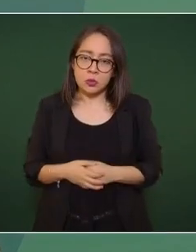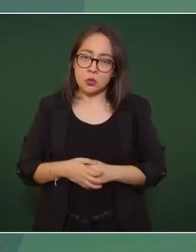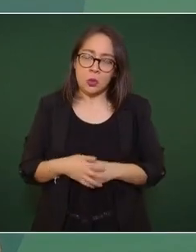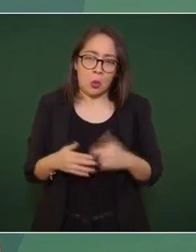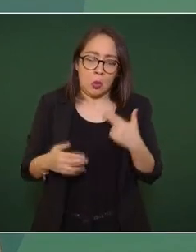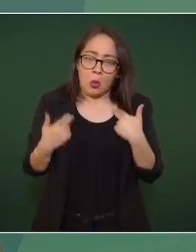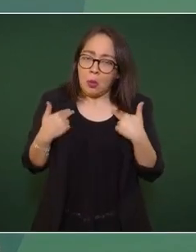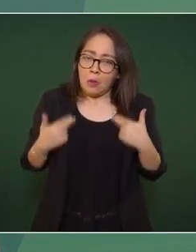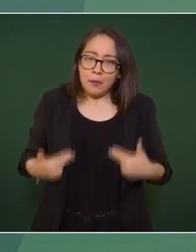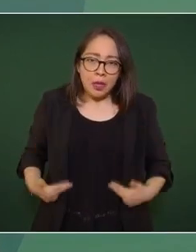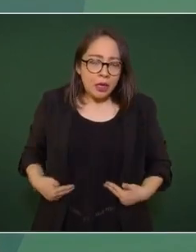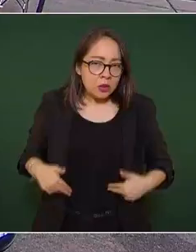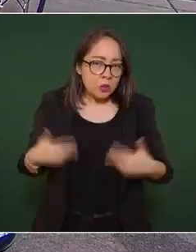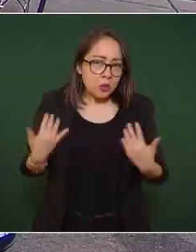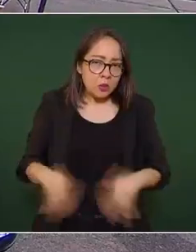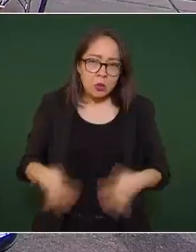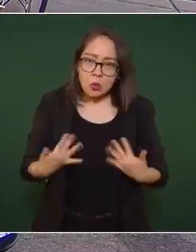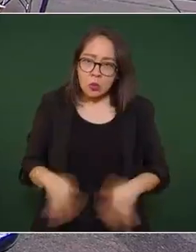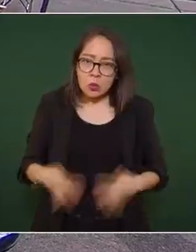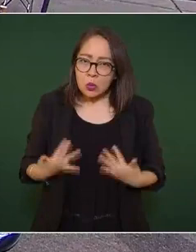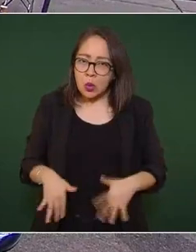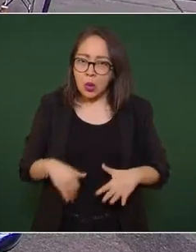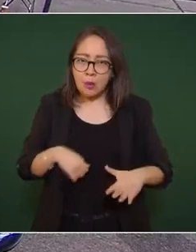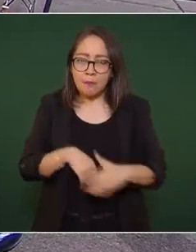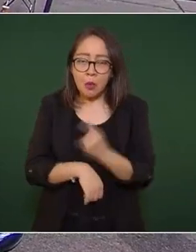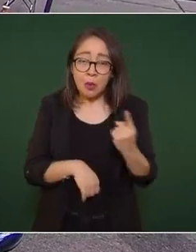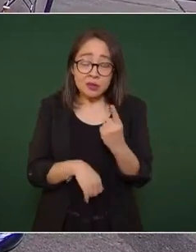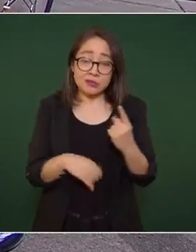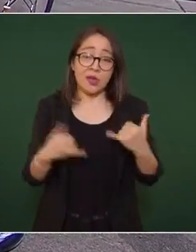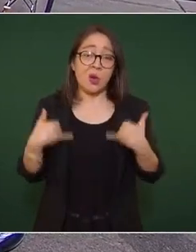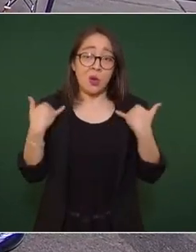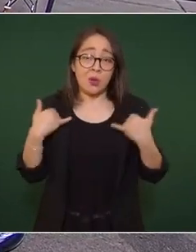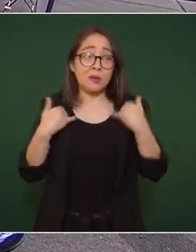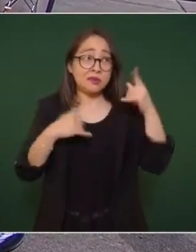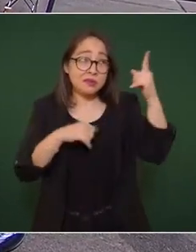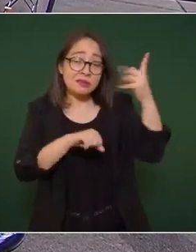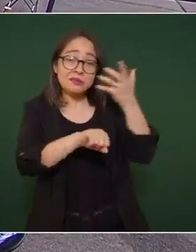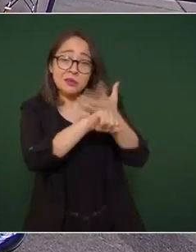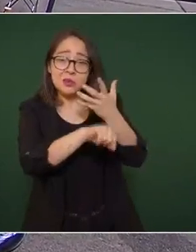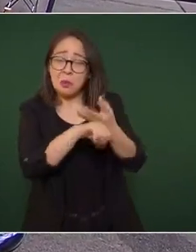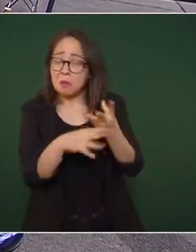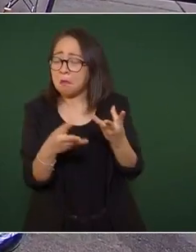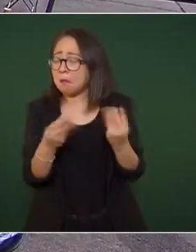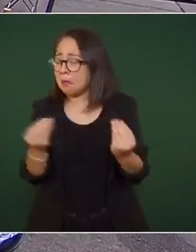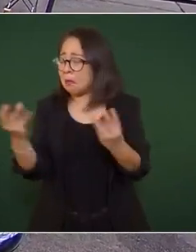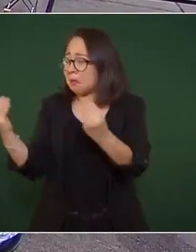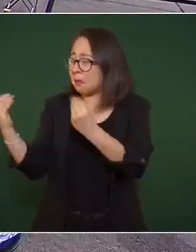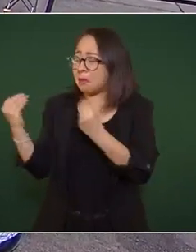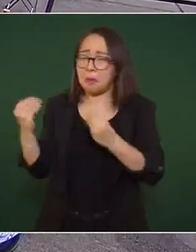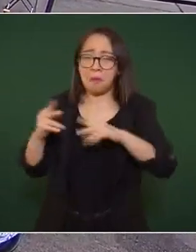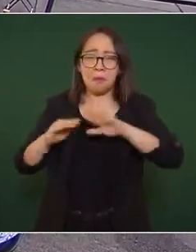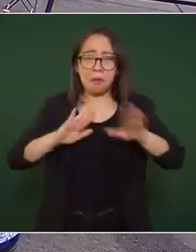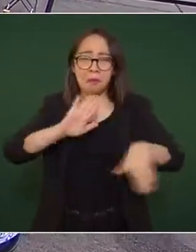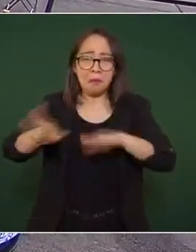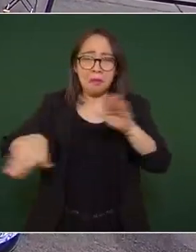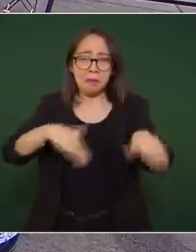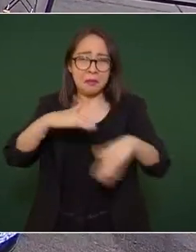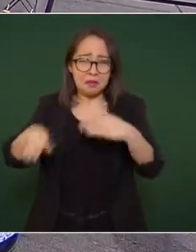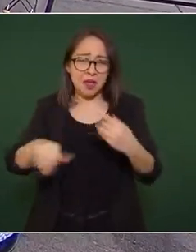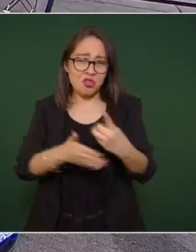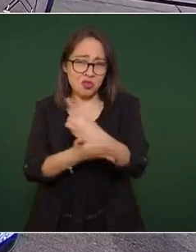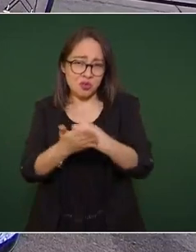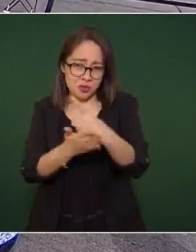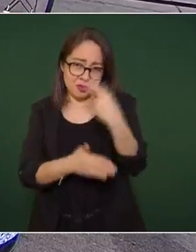humanitario, porque pierden la vida muchos jóvenes en Estados Unidos por el fentanilo. Todos